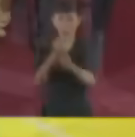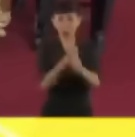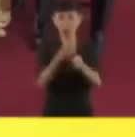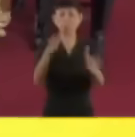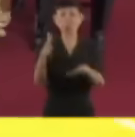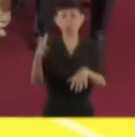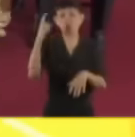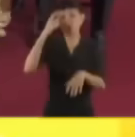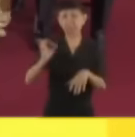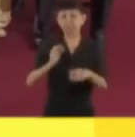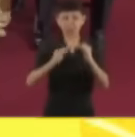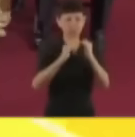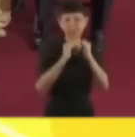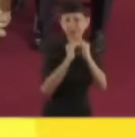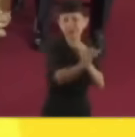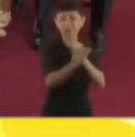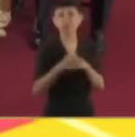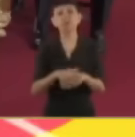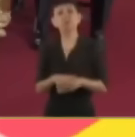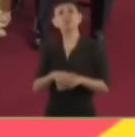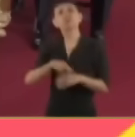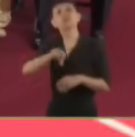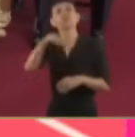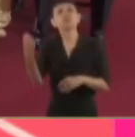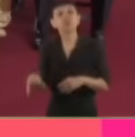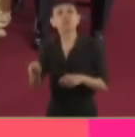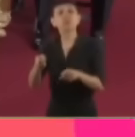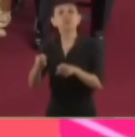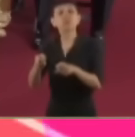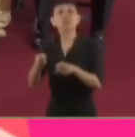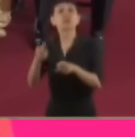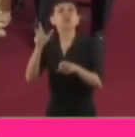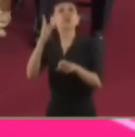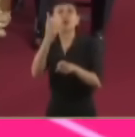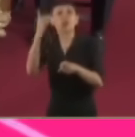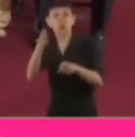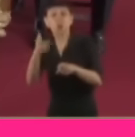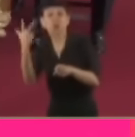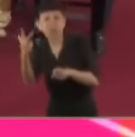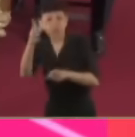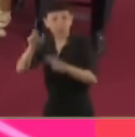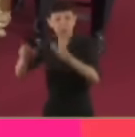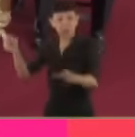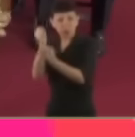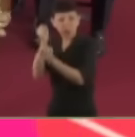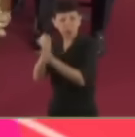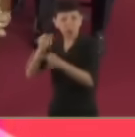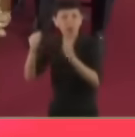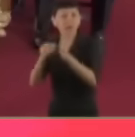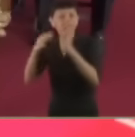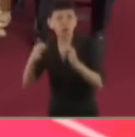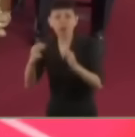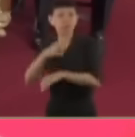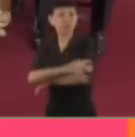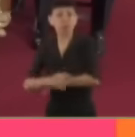creen de verdad que hay gente protestando por eso? Creo que la idea tuya está clara y en alguna medida comparto el tema de